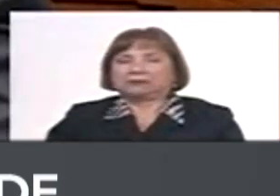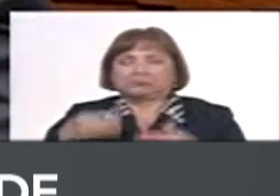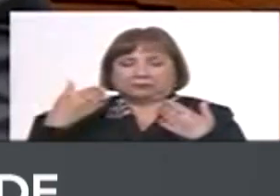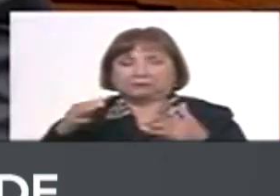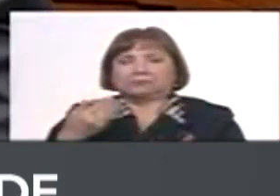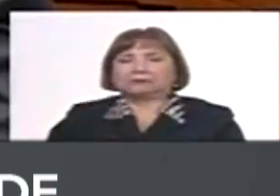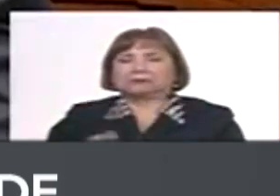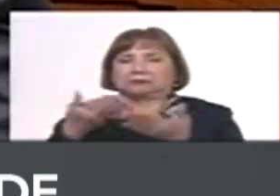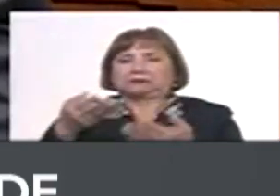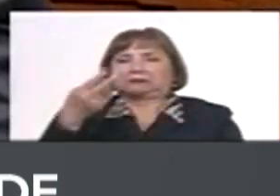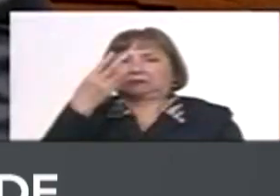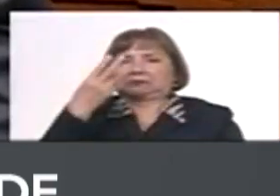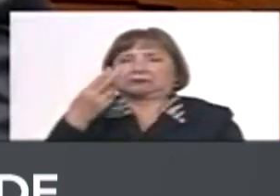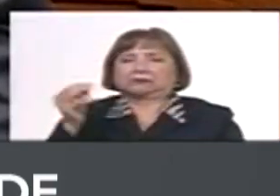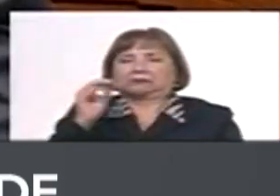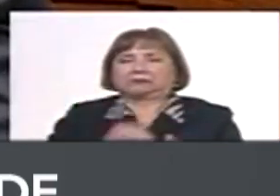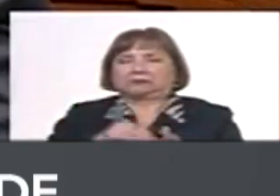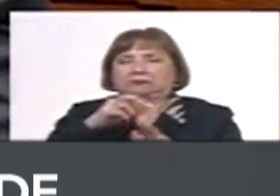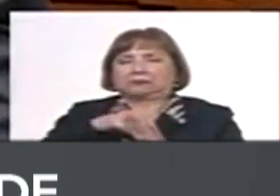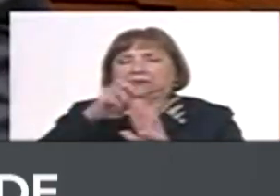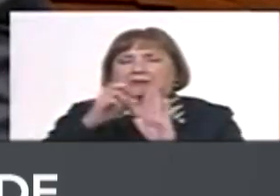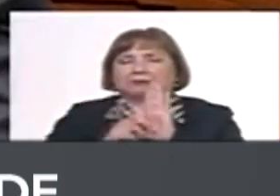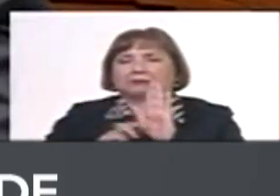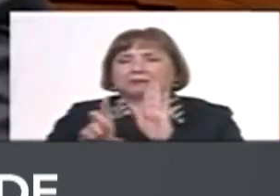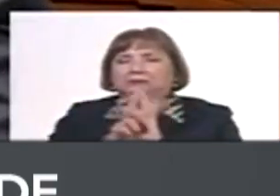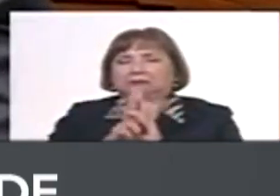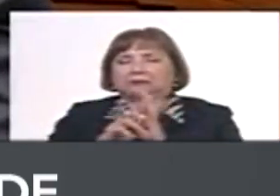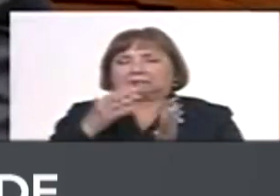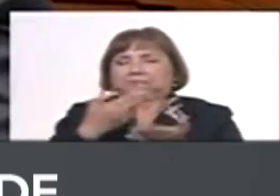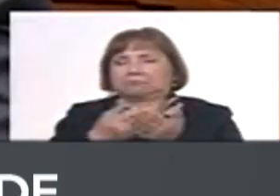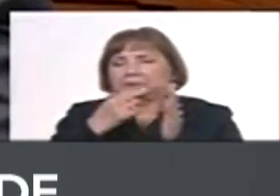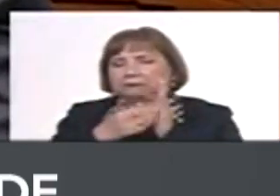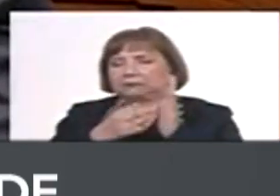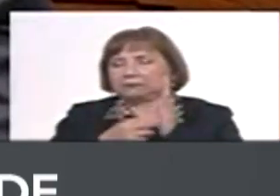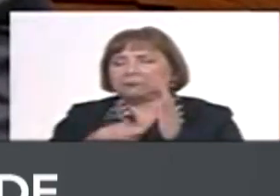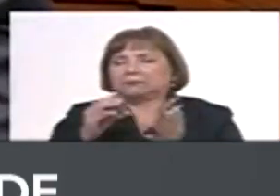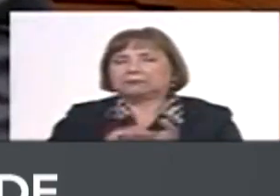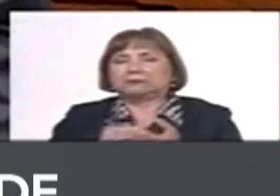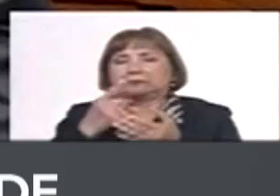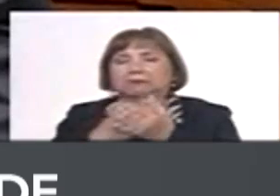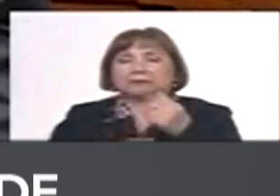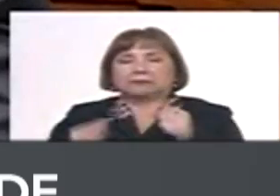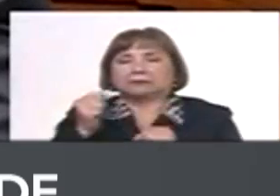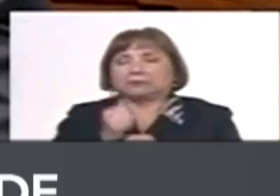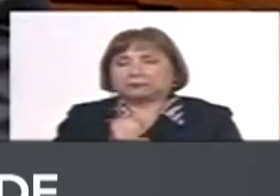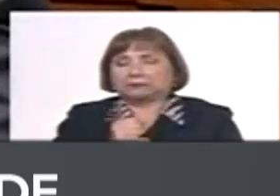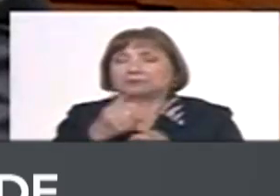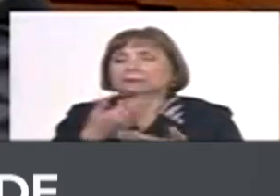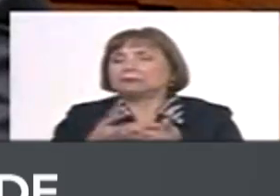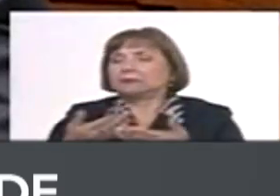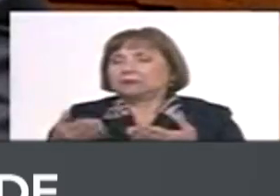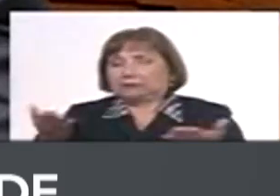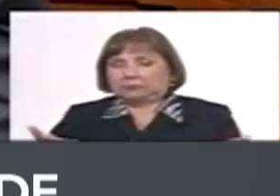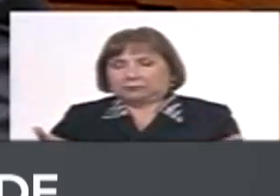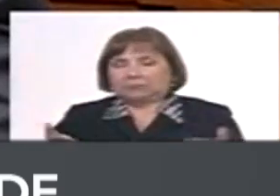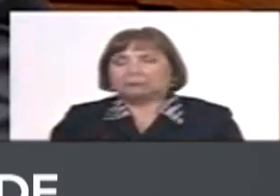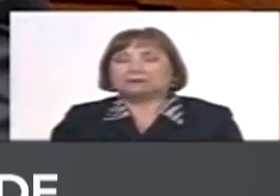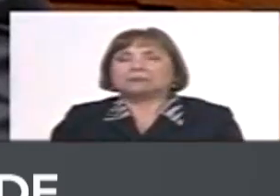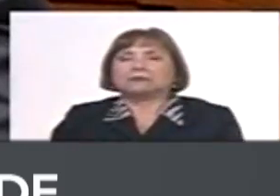hubiésemos presentado 2 o más proyectos de ley, planteando 2 o más cuestiones de confianza respecto de